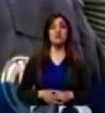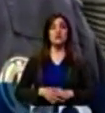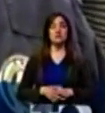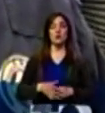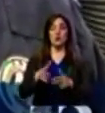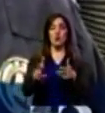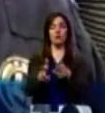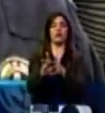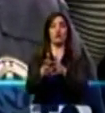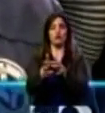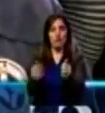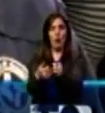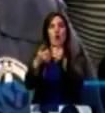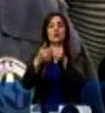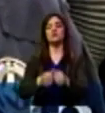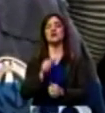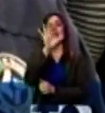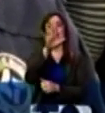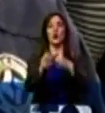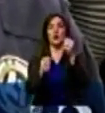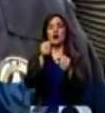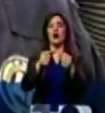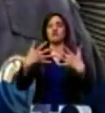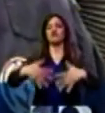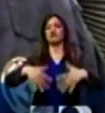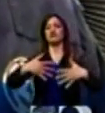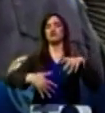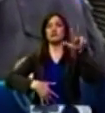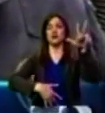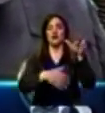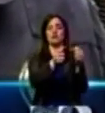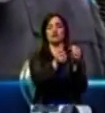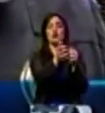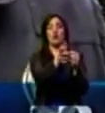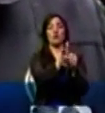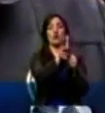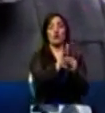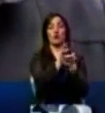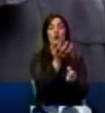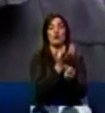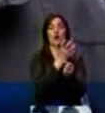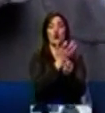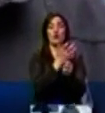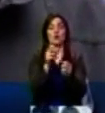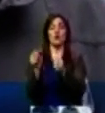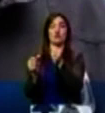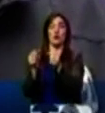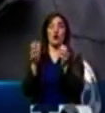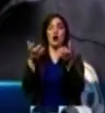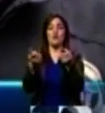colisión. Están involucrados 5 vehículos, 3 volquetas, un camión y una camioneta marca